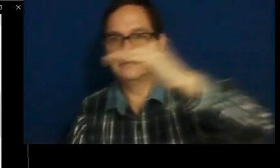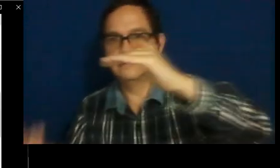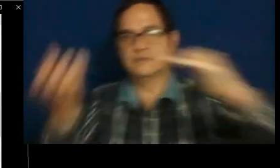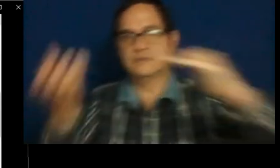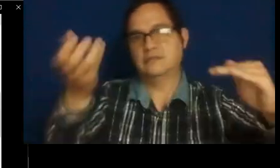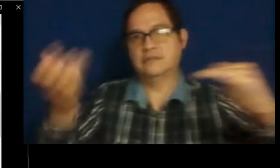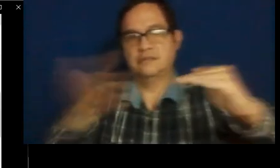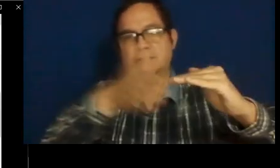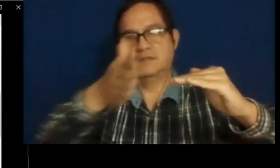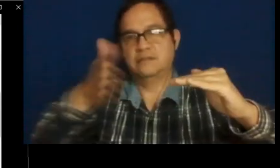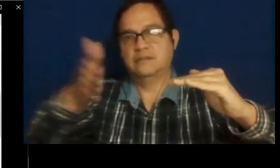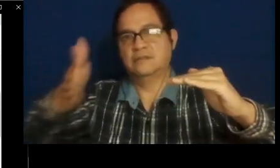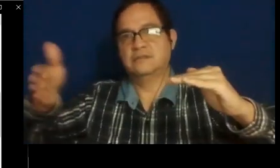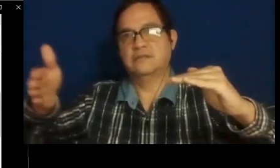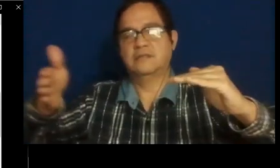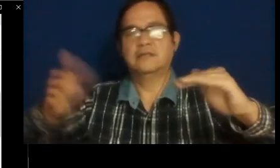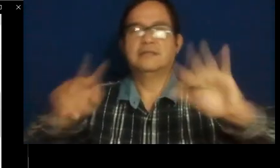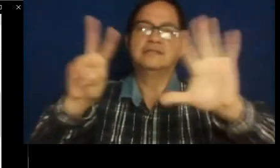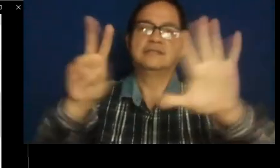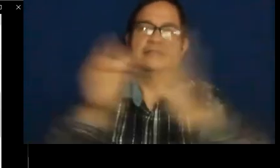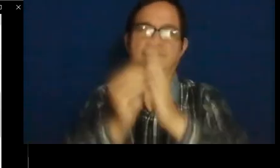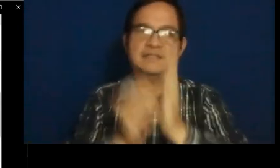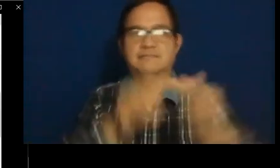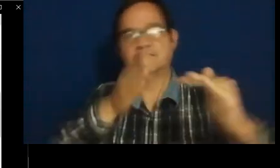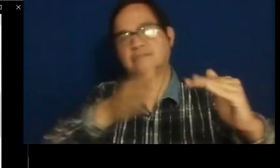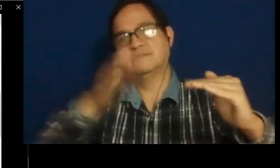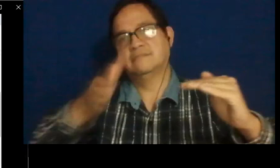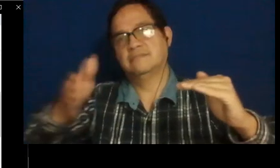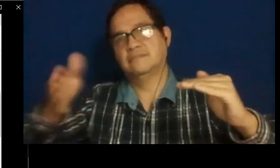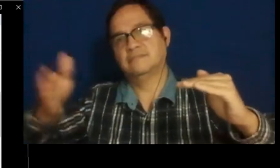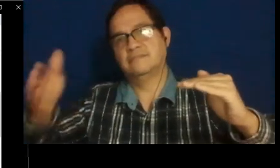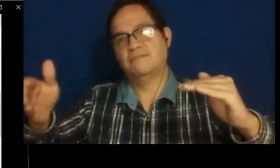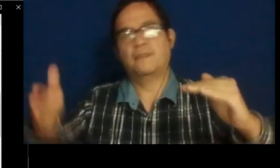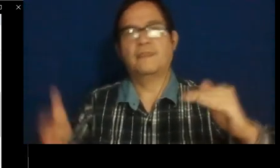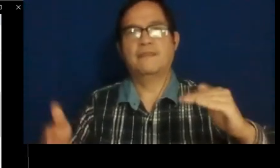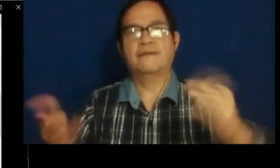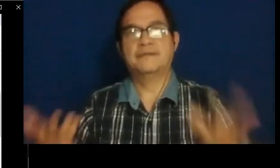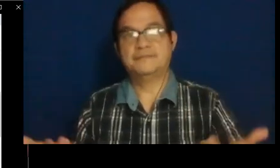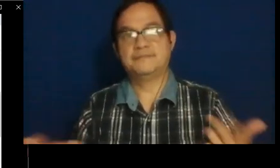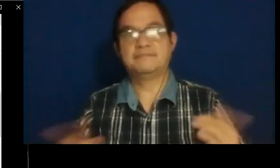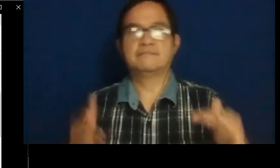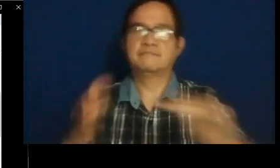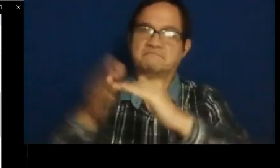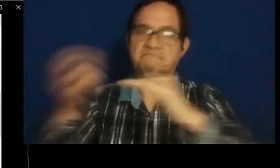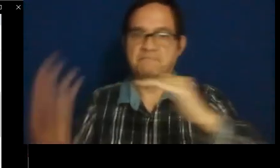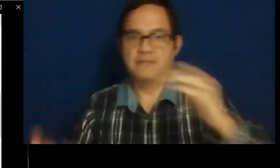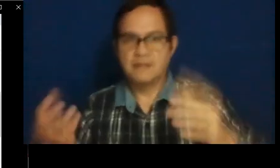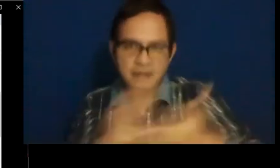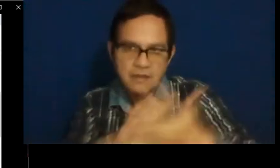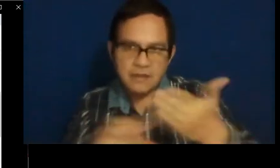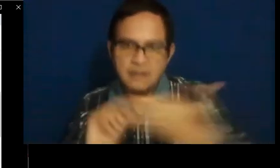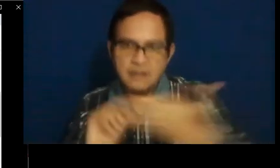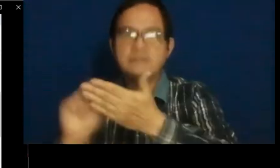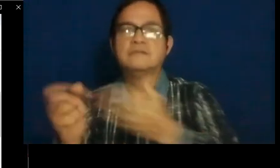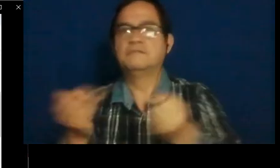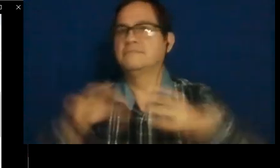hacer por allá el lanzamiento por ahí 5 o 6, ¿listo? A 4 metros, envío y tomo el dato. ¿Listo?